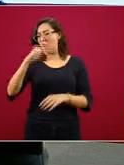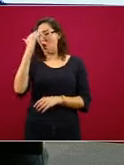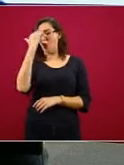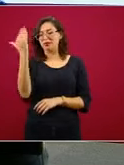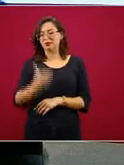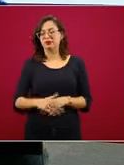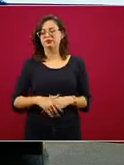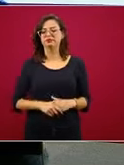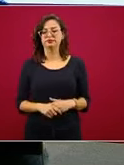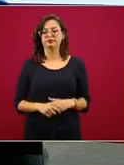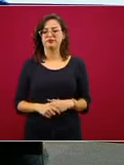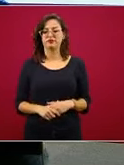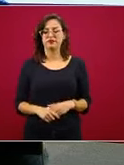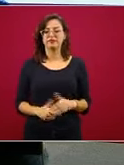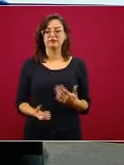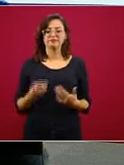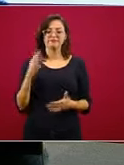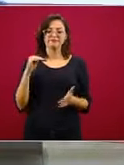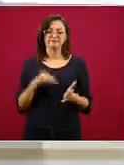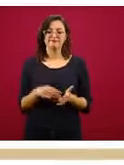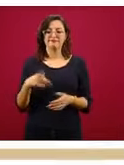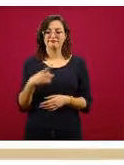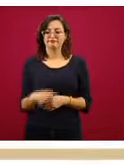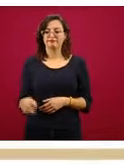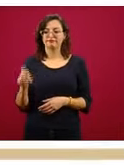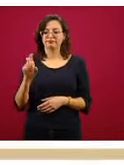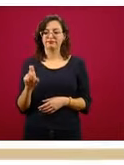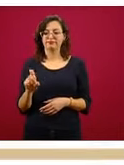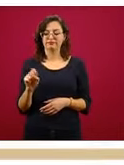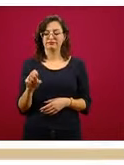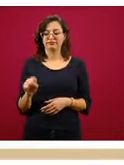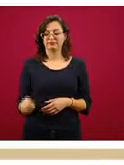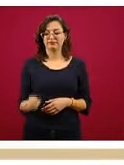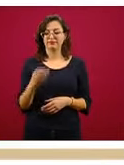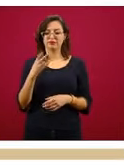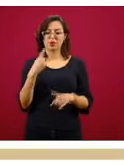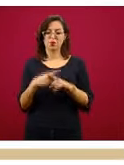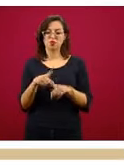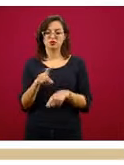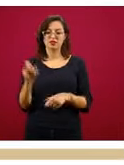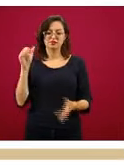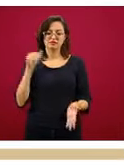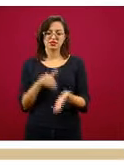cifra estatal, con 3.164 por 100,000 habitantes. La siguiente.